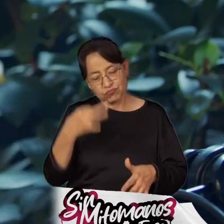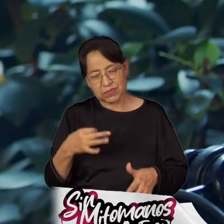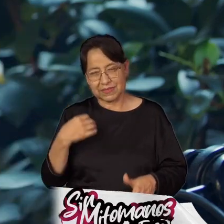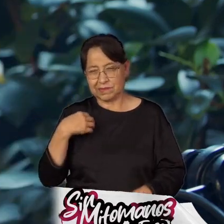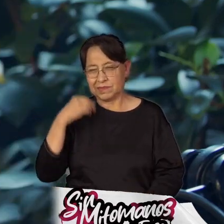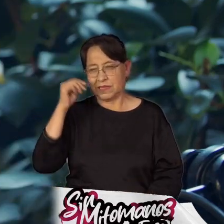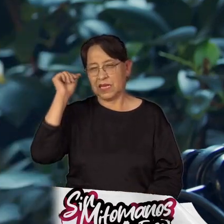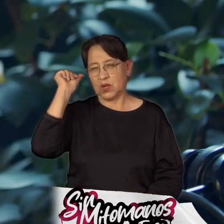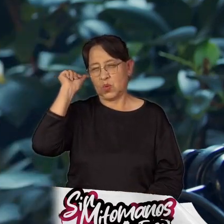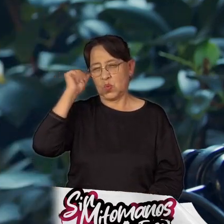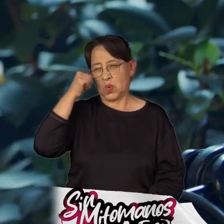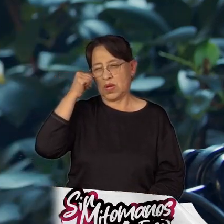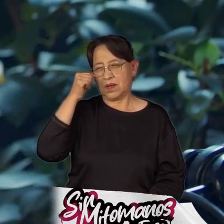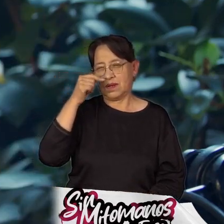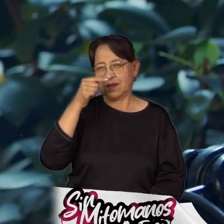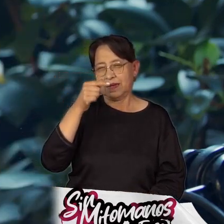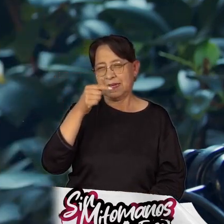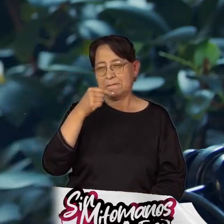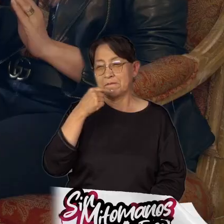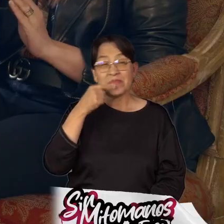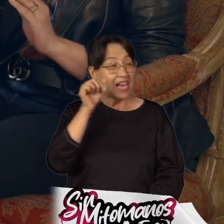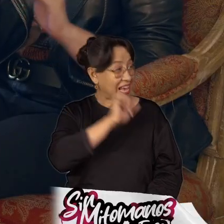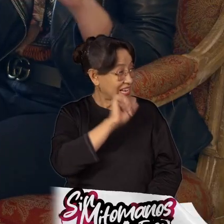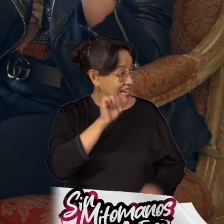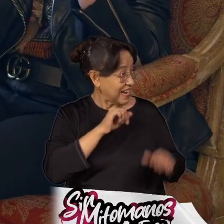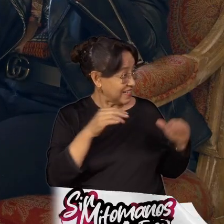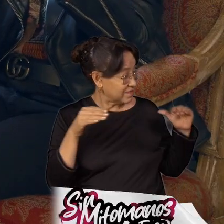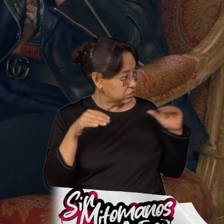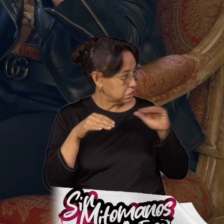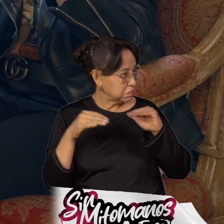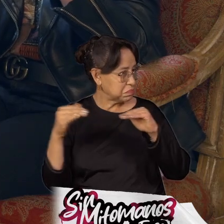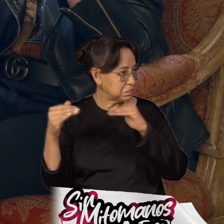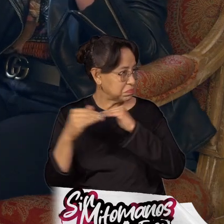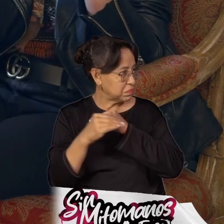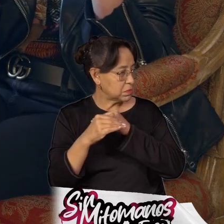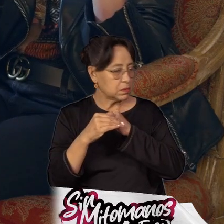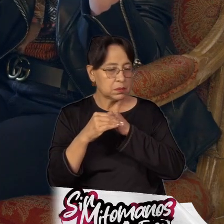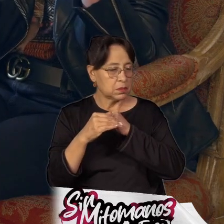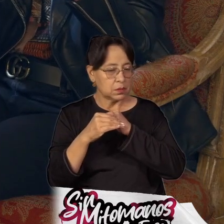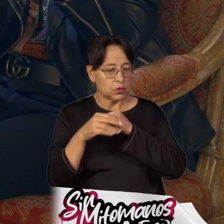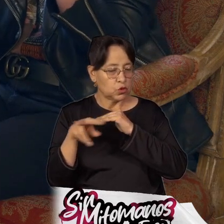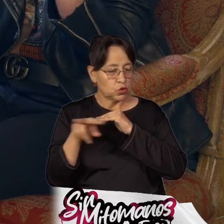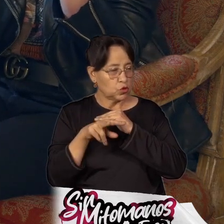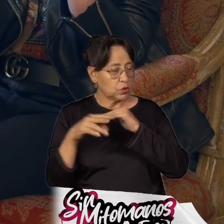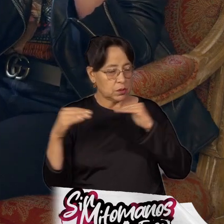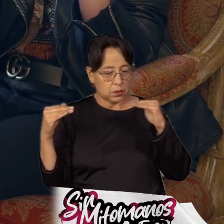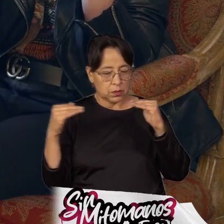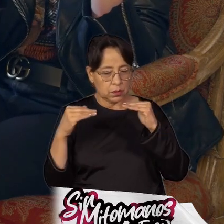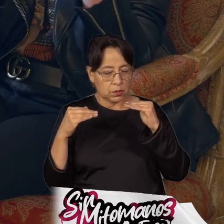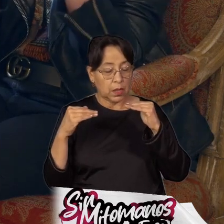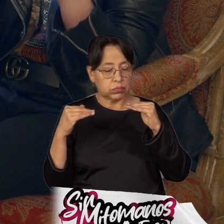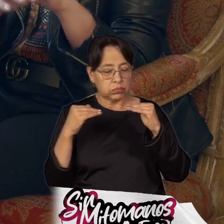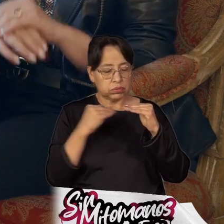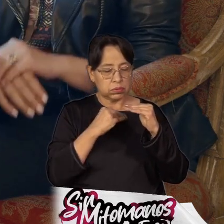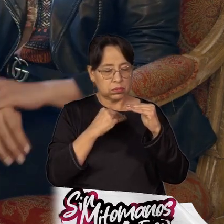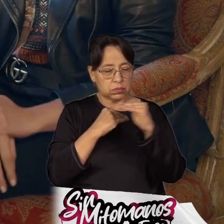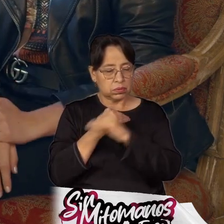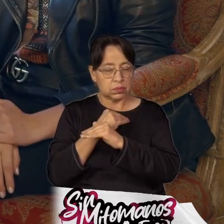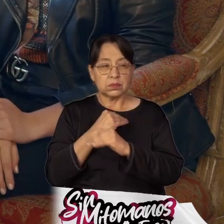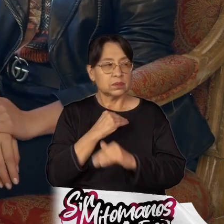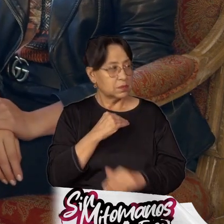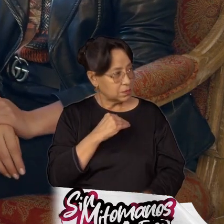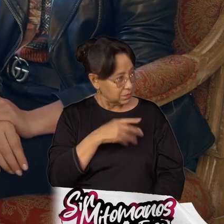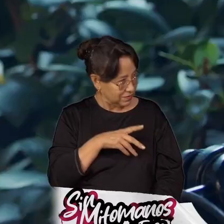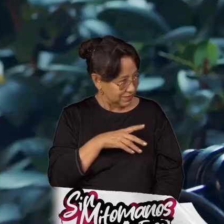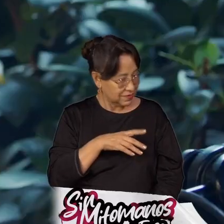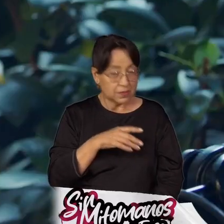educados. Yo recuerdo tener que pasa un carro y luego el otro y no da ese trancón porque es uno y uno. Yo tengo